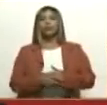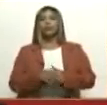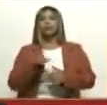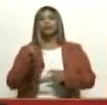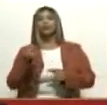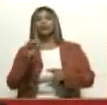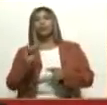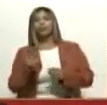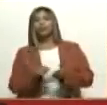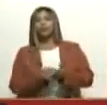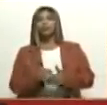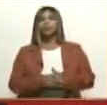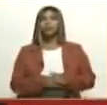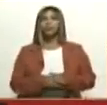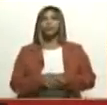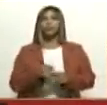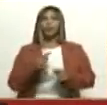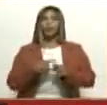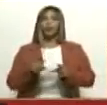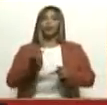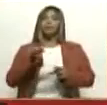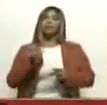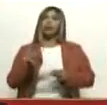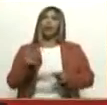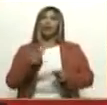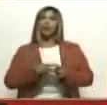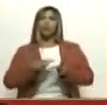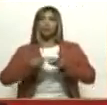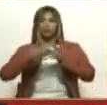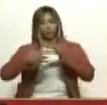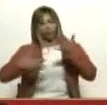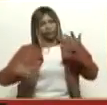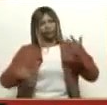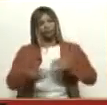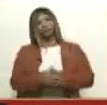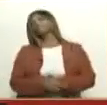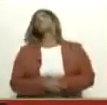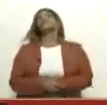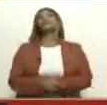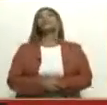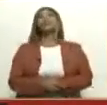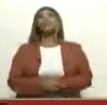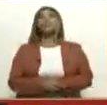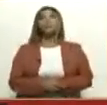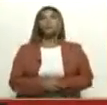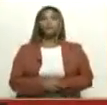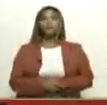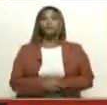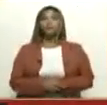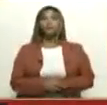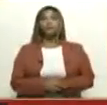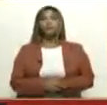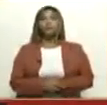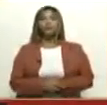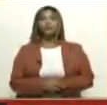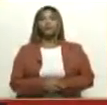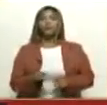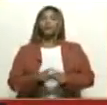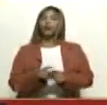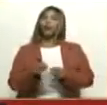Mancha. Después Los Miserables. De ahí para abajo, exacto. Claro, porque Los Miserables te dice lo que es el